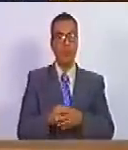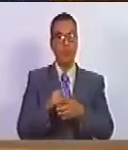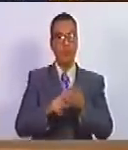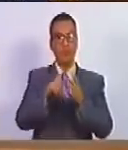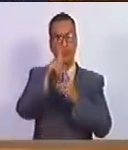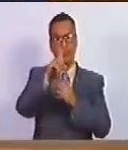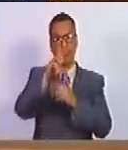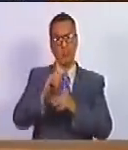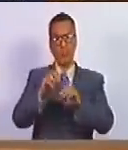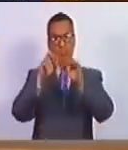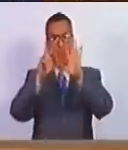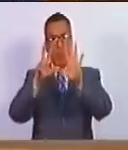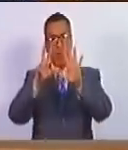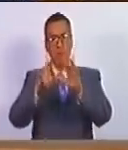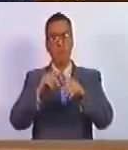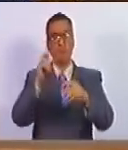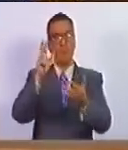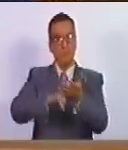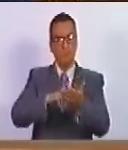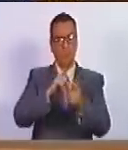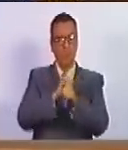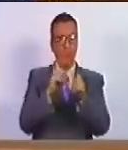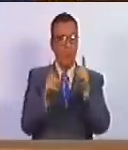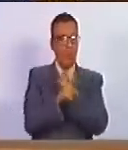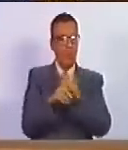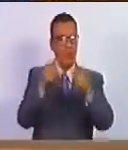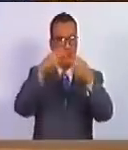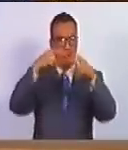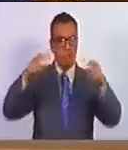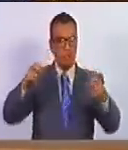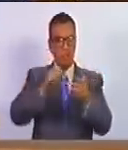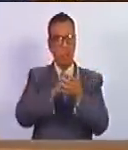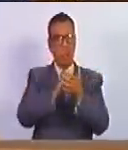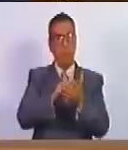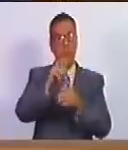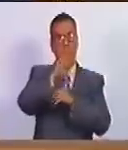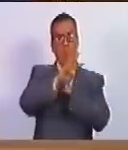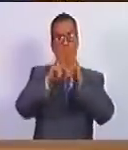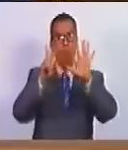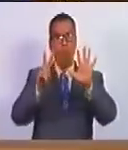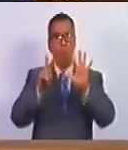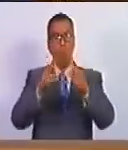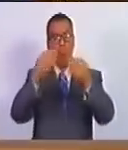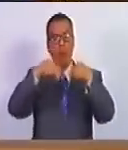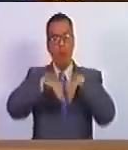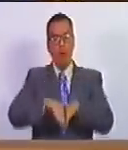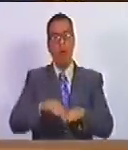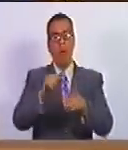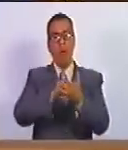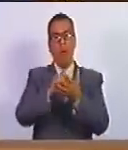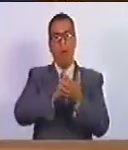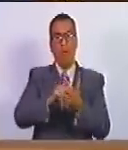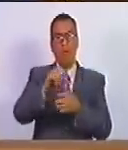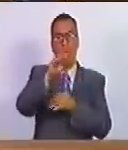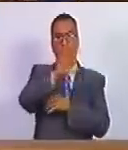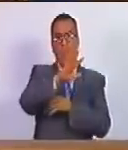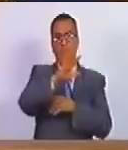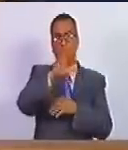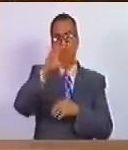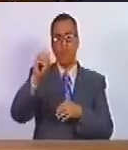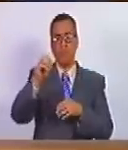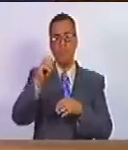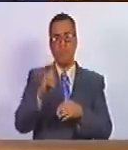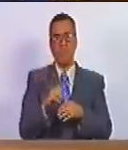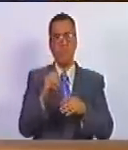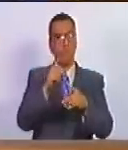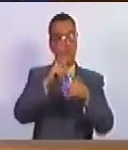Centésimo octavo. Se propone aprobar sin modificación el epígrafe del artículo 47, que pasa a ser el epígrafe del artículo 50,